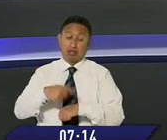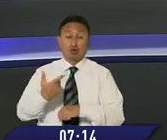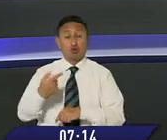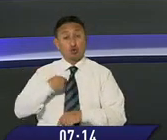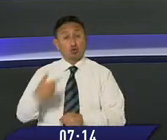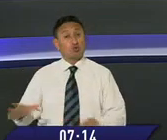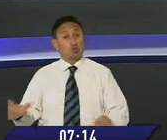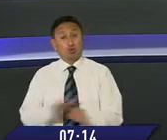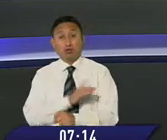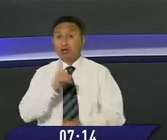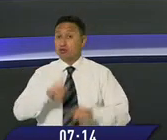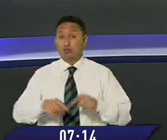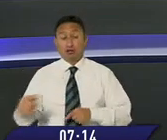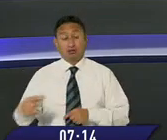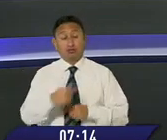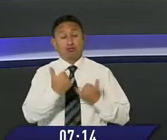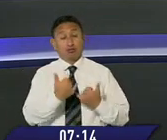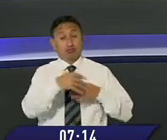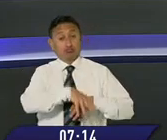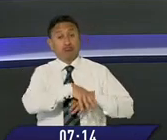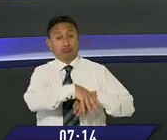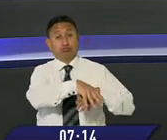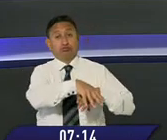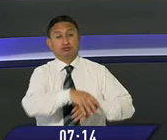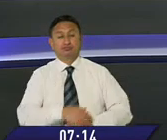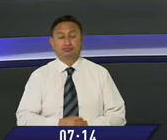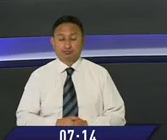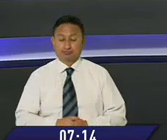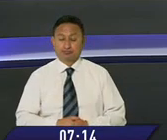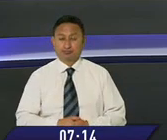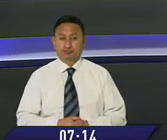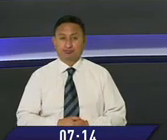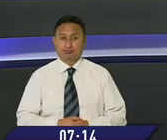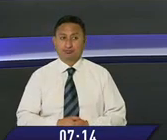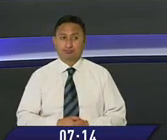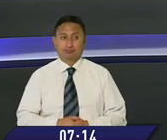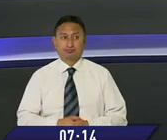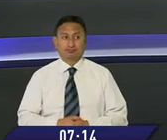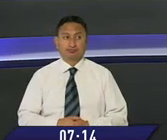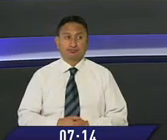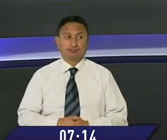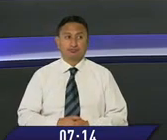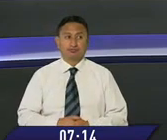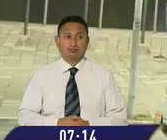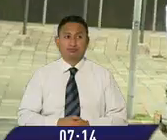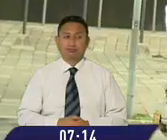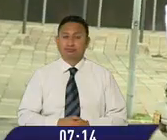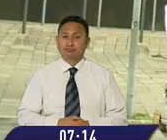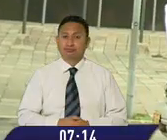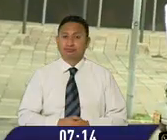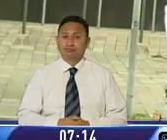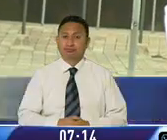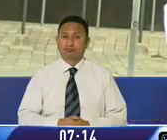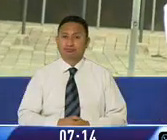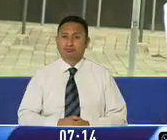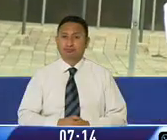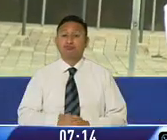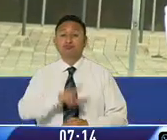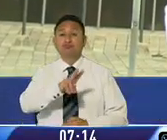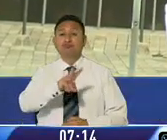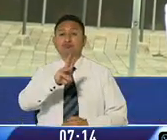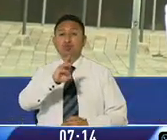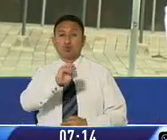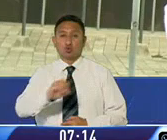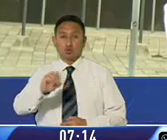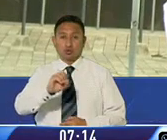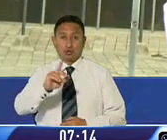antelación y prefirió estar al frente de las protestas en la provincia del Cotopaxi. Le contamos. Este 26 de octubre en